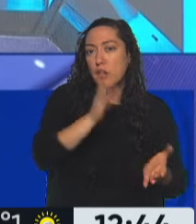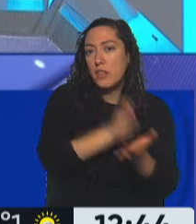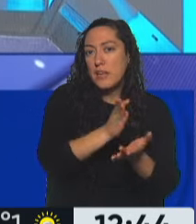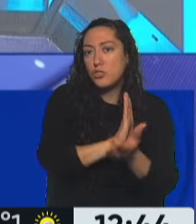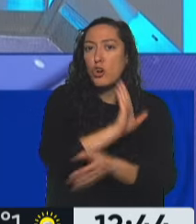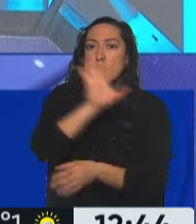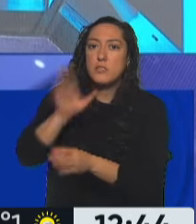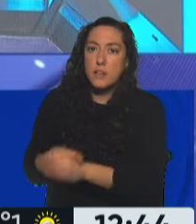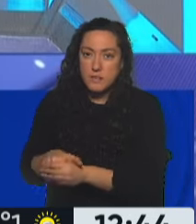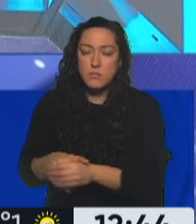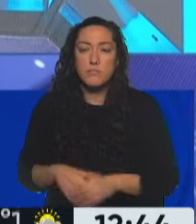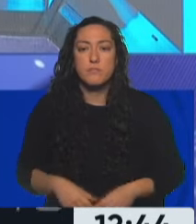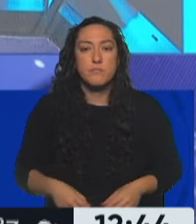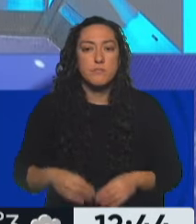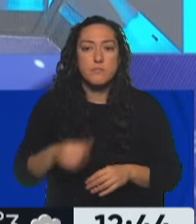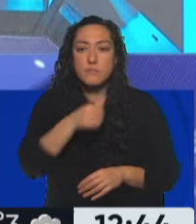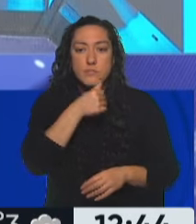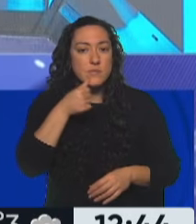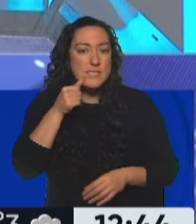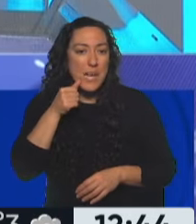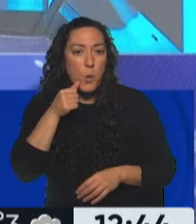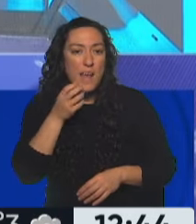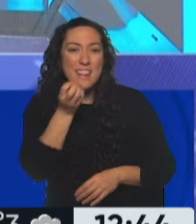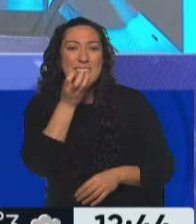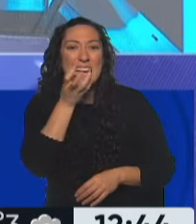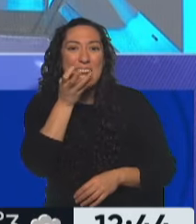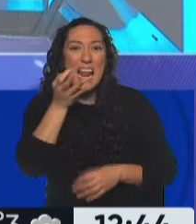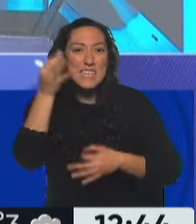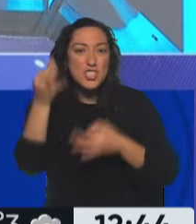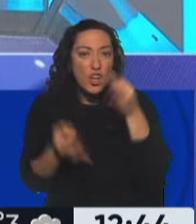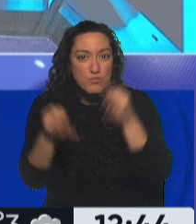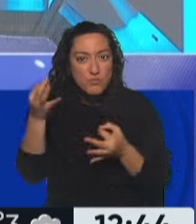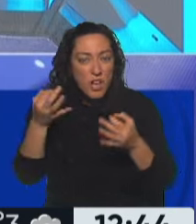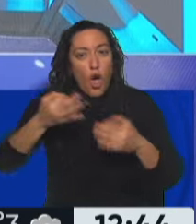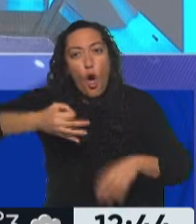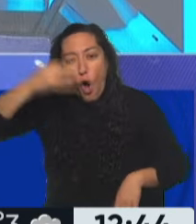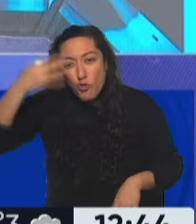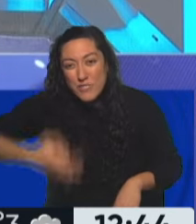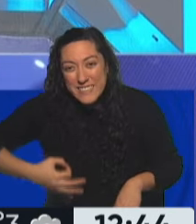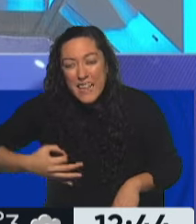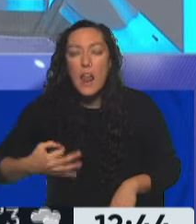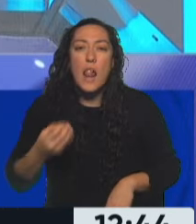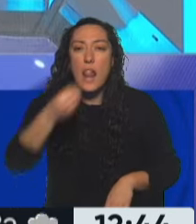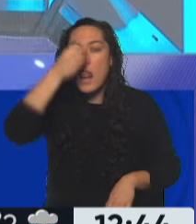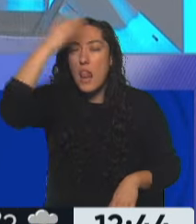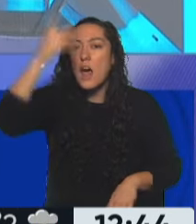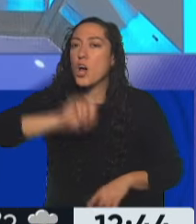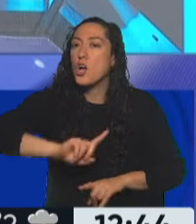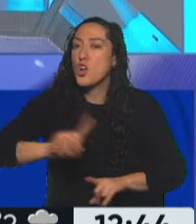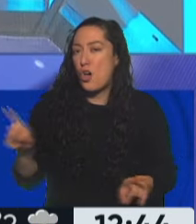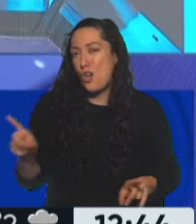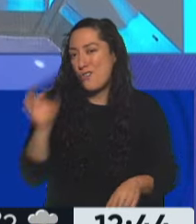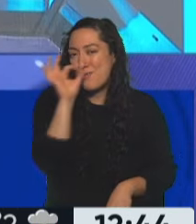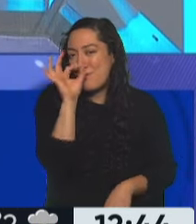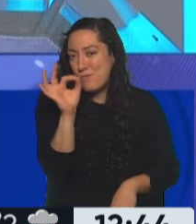intervenir. En realidad Taiwán nunca va a declarar la independencia formal. Es un juego dialéctico, elusivo, como para